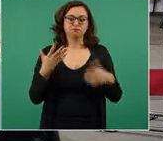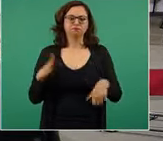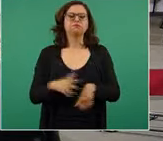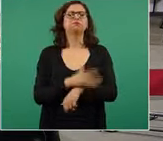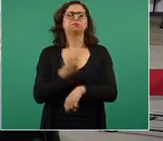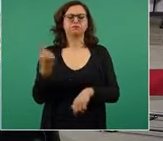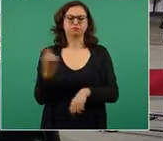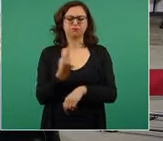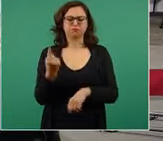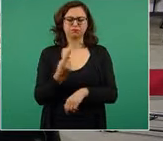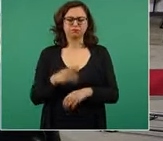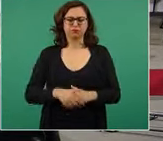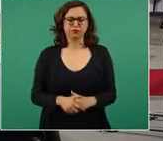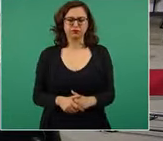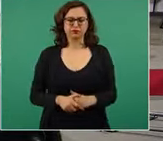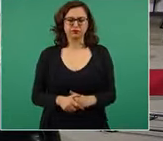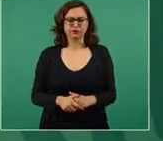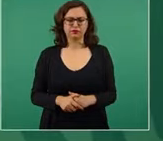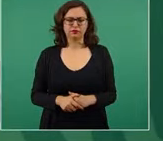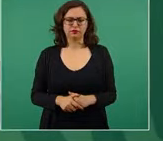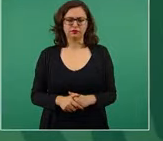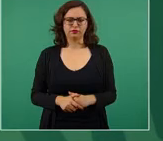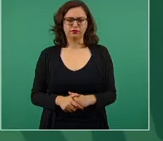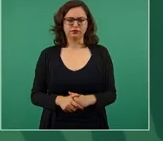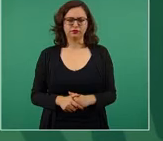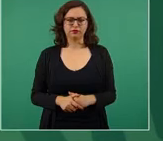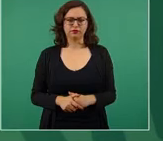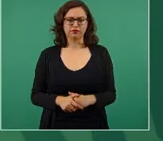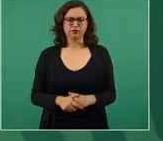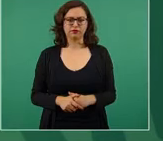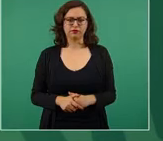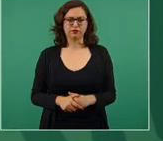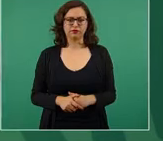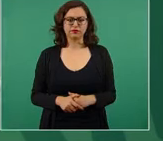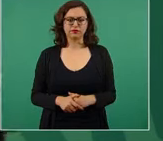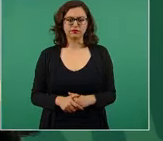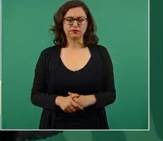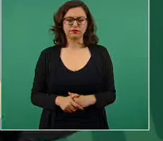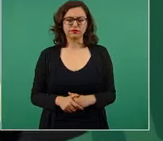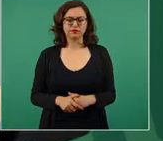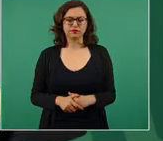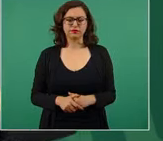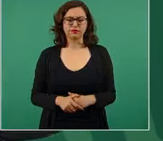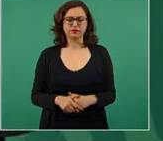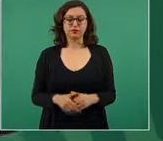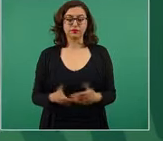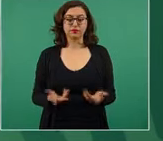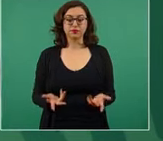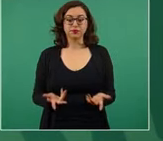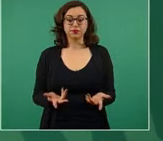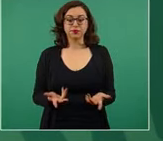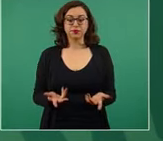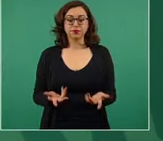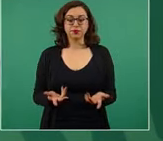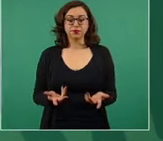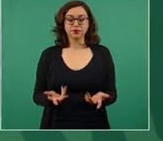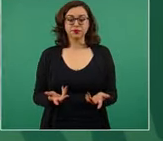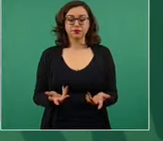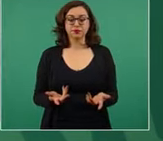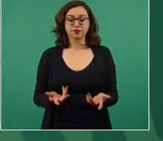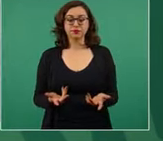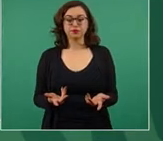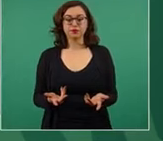porque la gente está